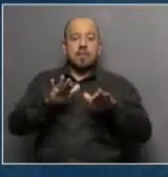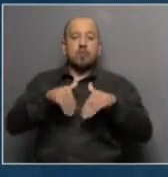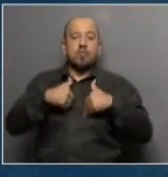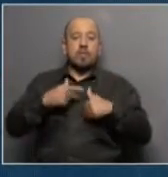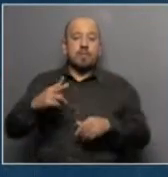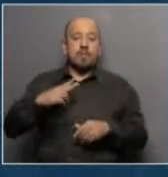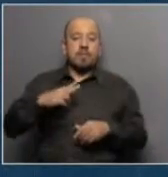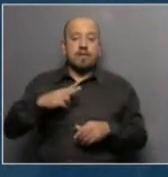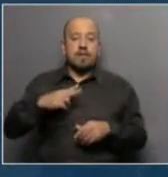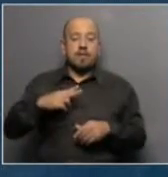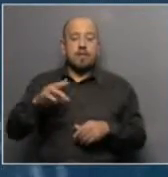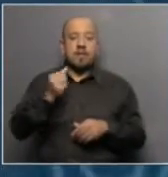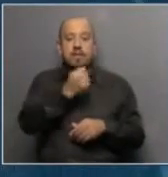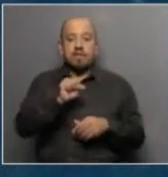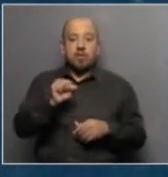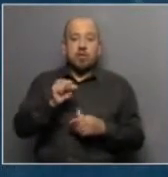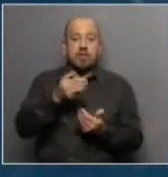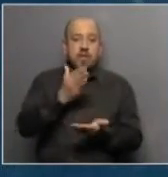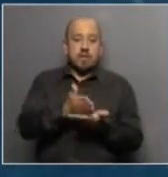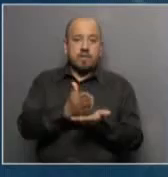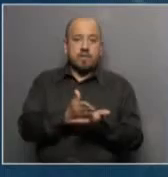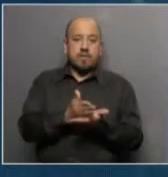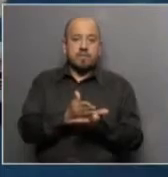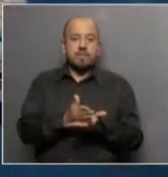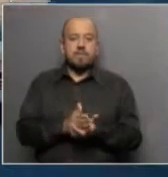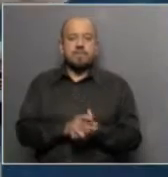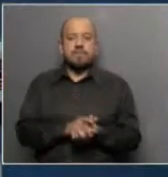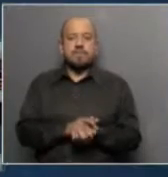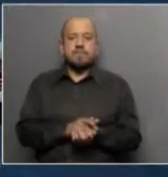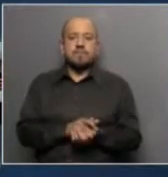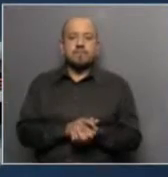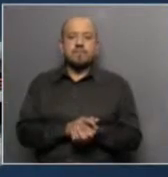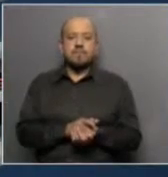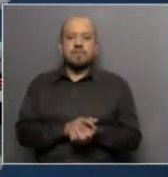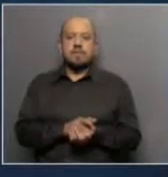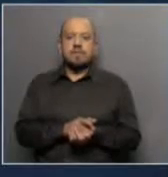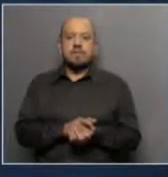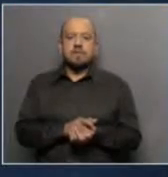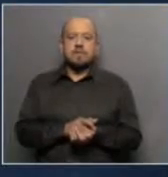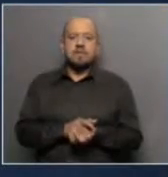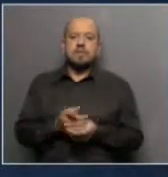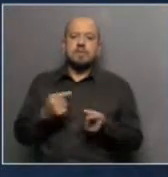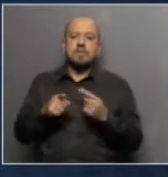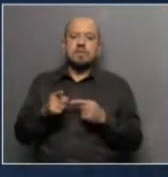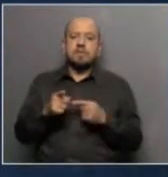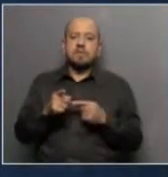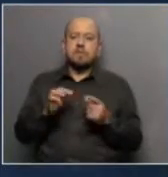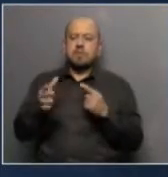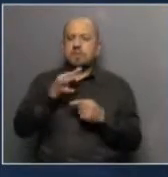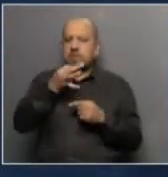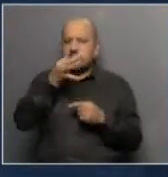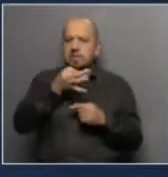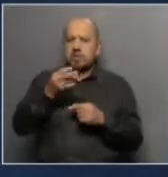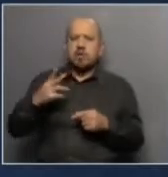privada que viola el derecho. Pero no es un discurso solo de y voy a usar una palabra capaz que muy genérica, ¿cómo no? No es un discurso solo